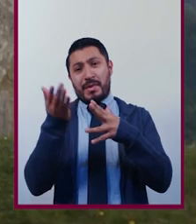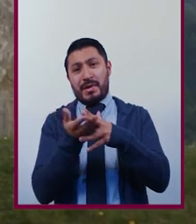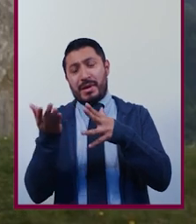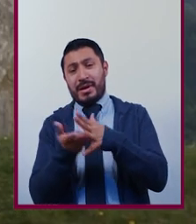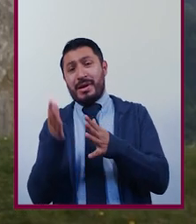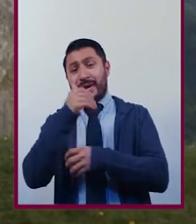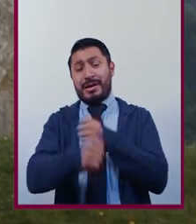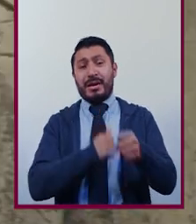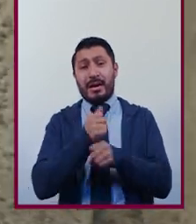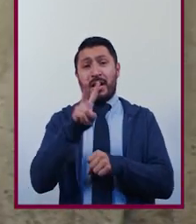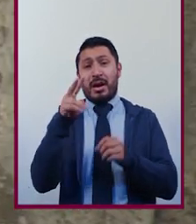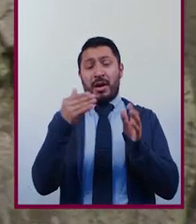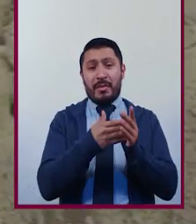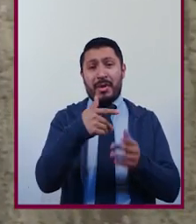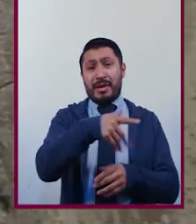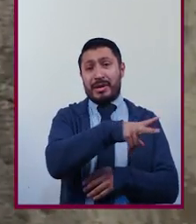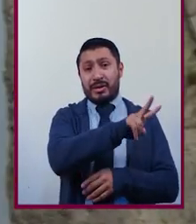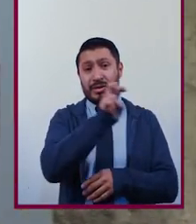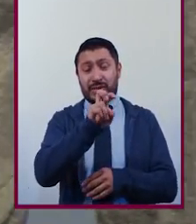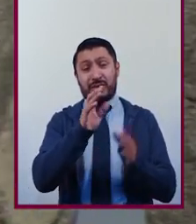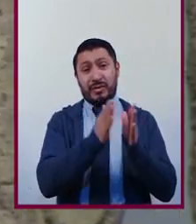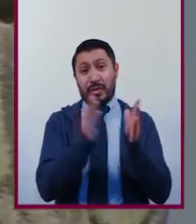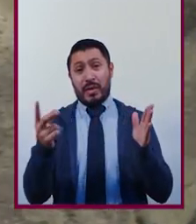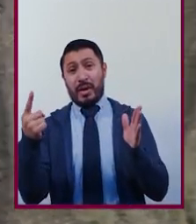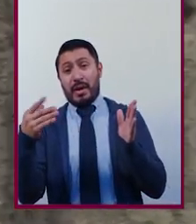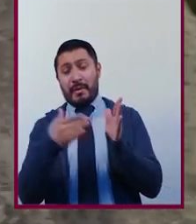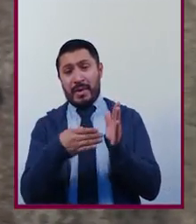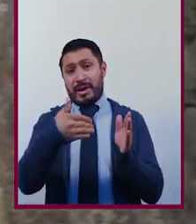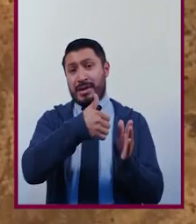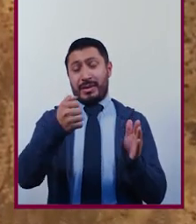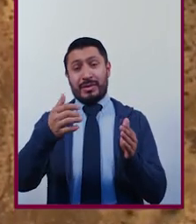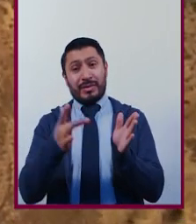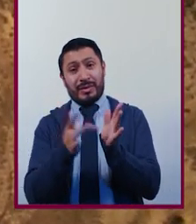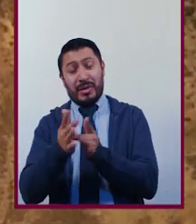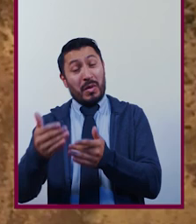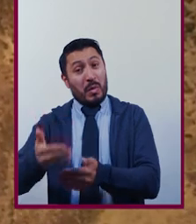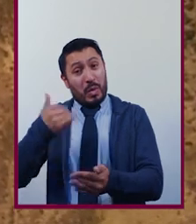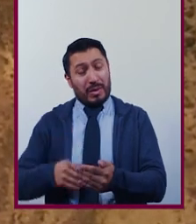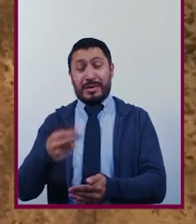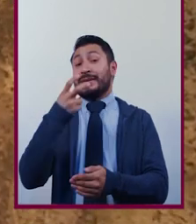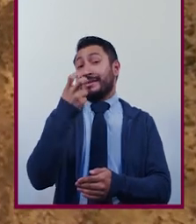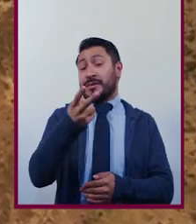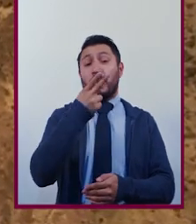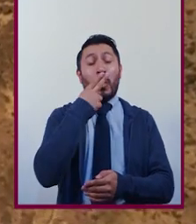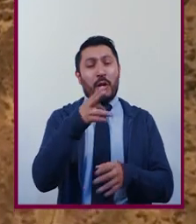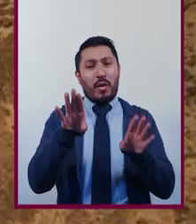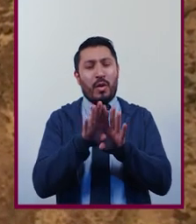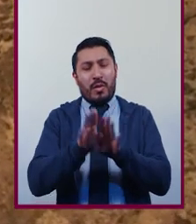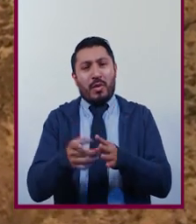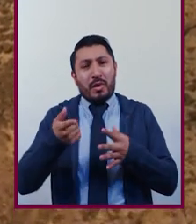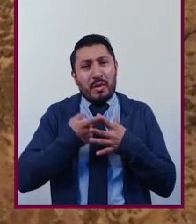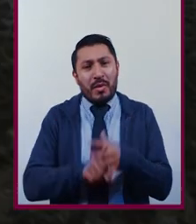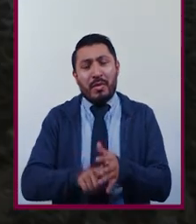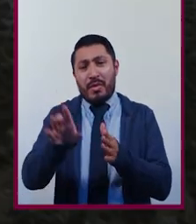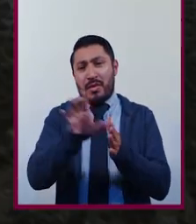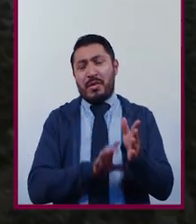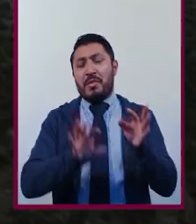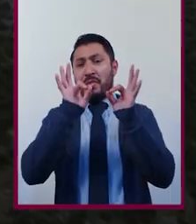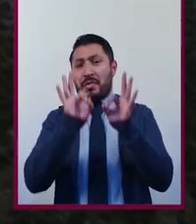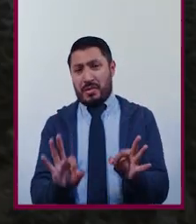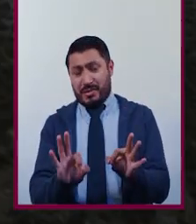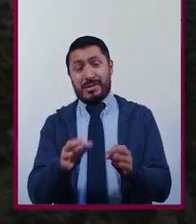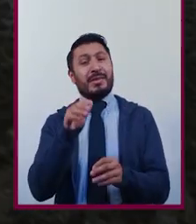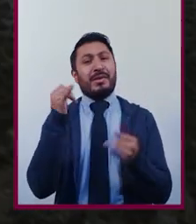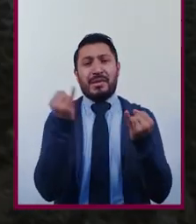años 2200 y 1600 a.C., y que su utilización dio pie a un calendario preciso,